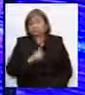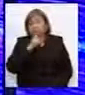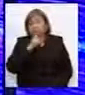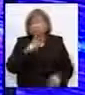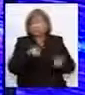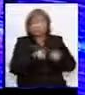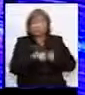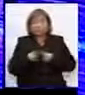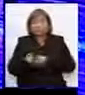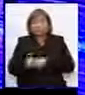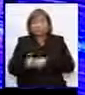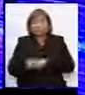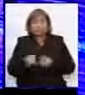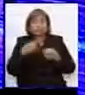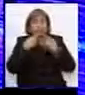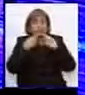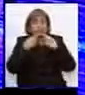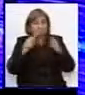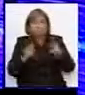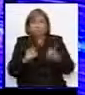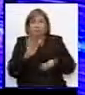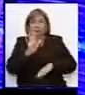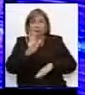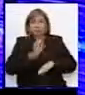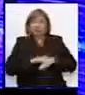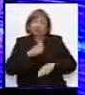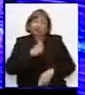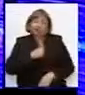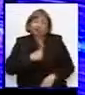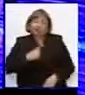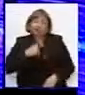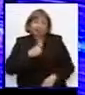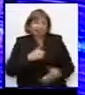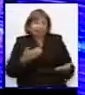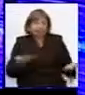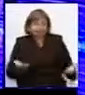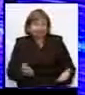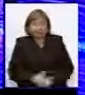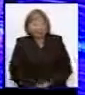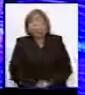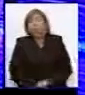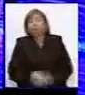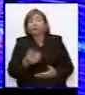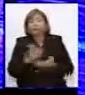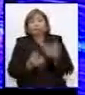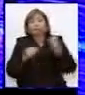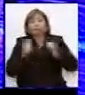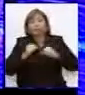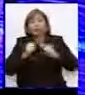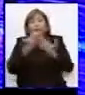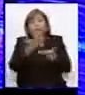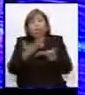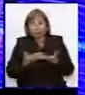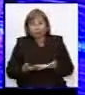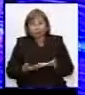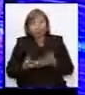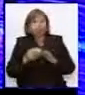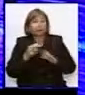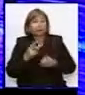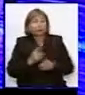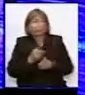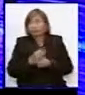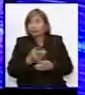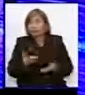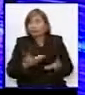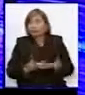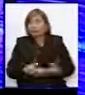también ha expresado, ¿no?, su lamento por lo que se ha tratado en la Comisión Permanente